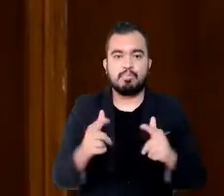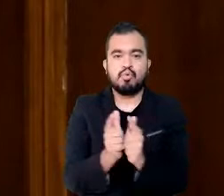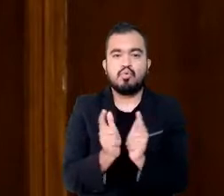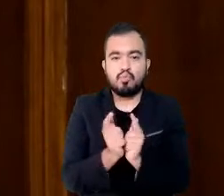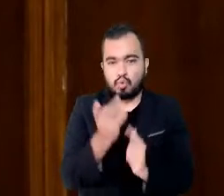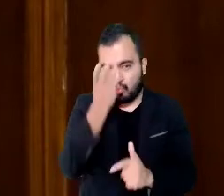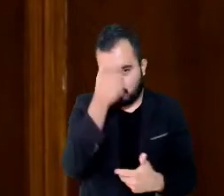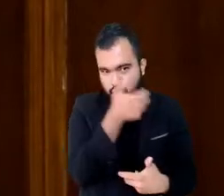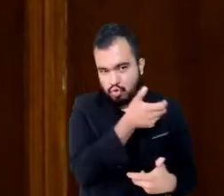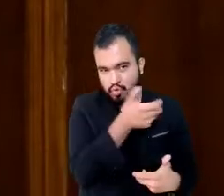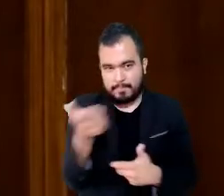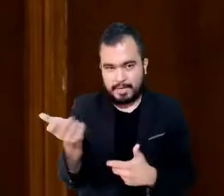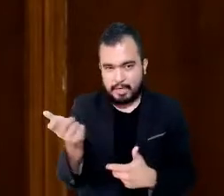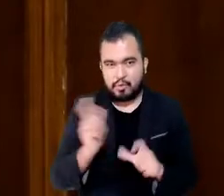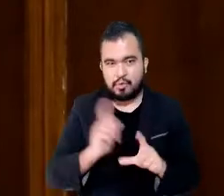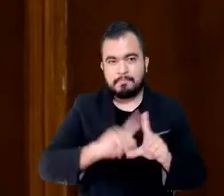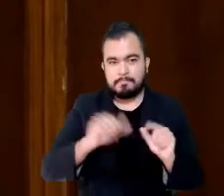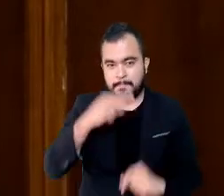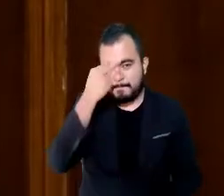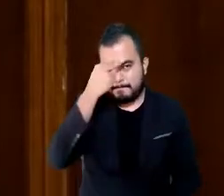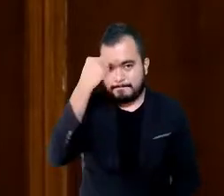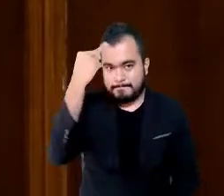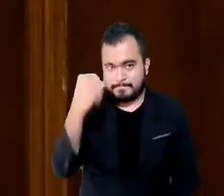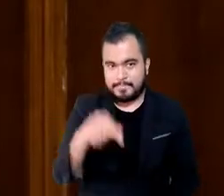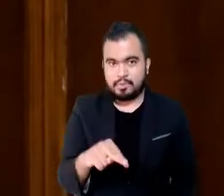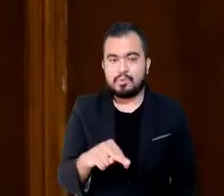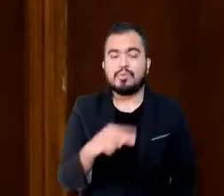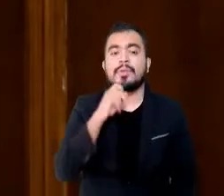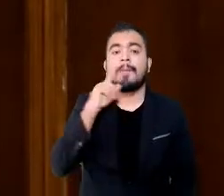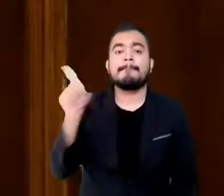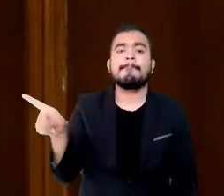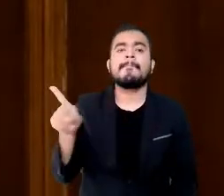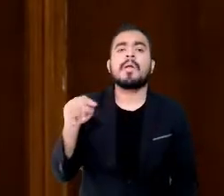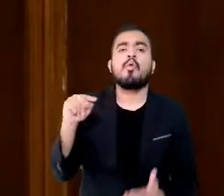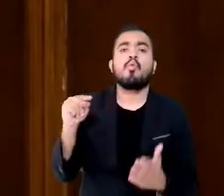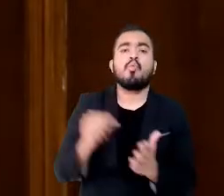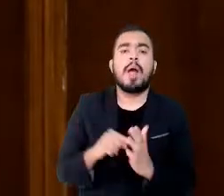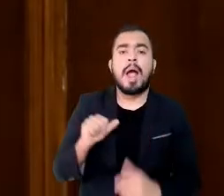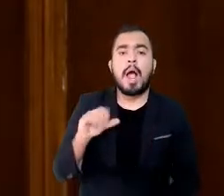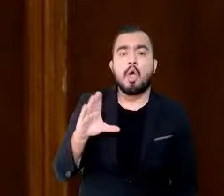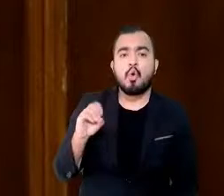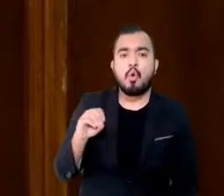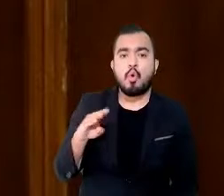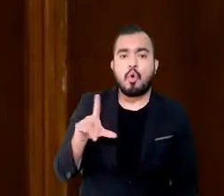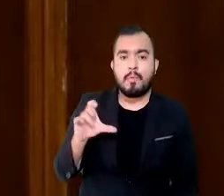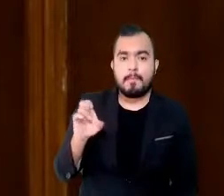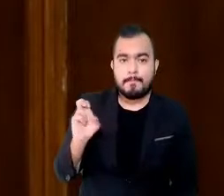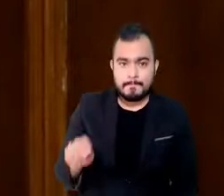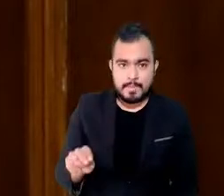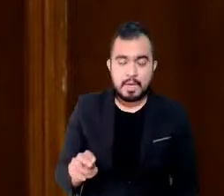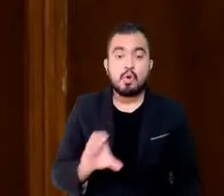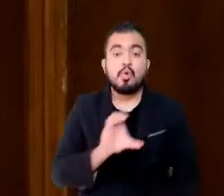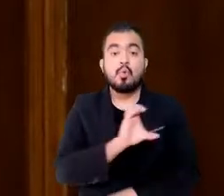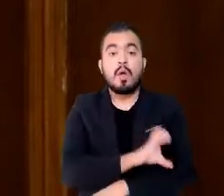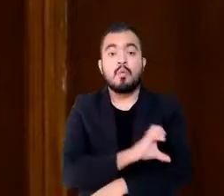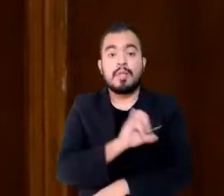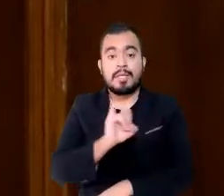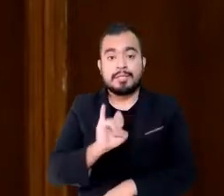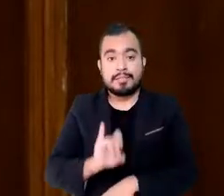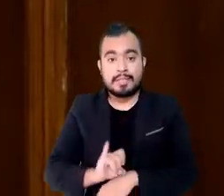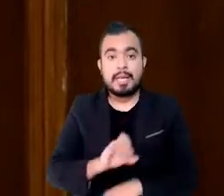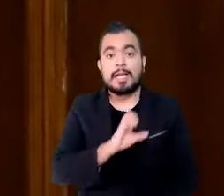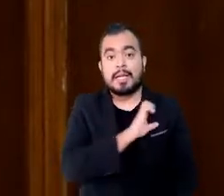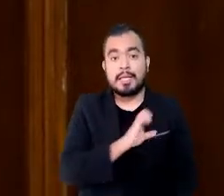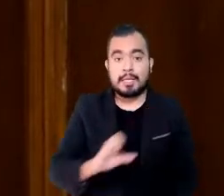país. También en los casos de Acolman, de Cuautitlán Izcalli, de Ecatepec,